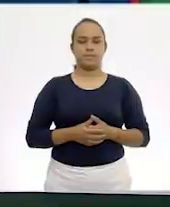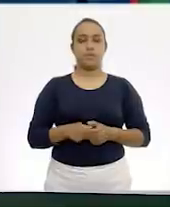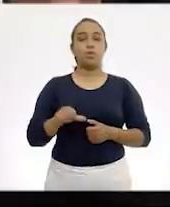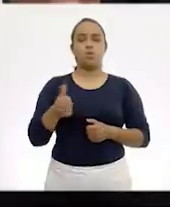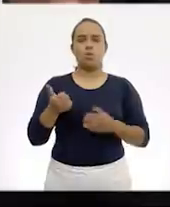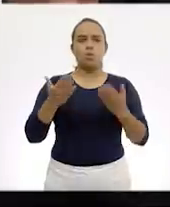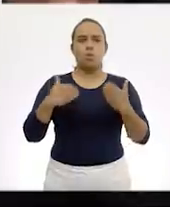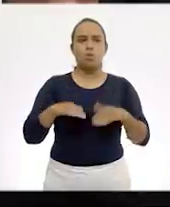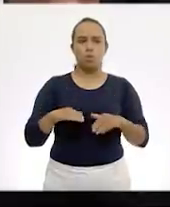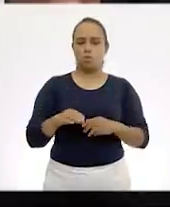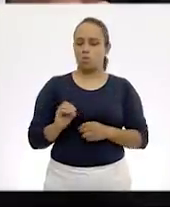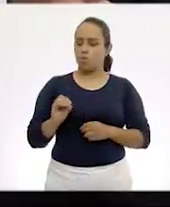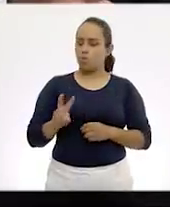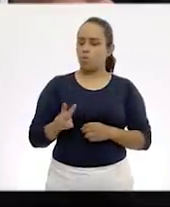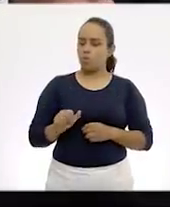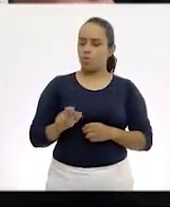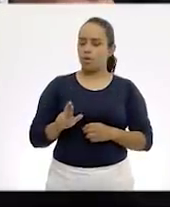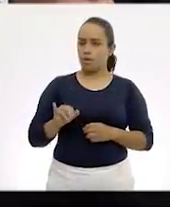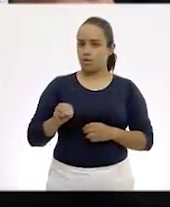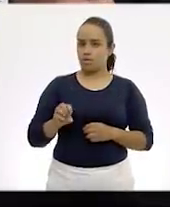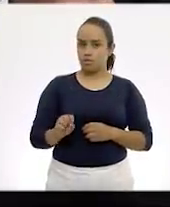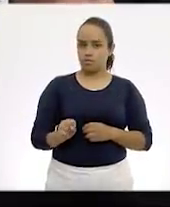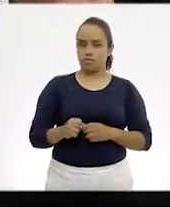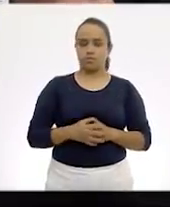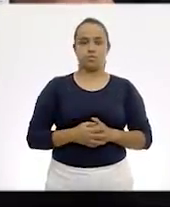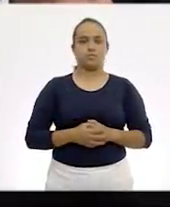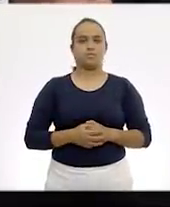La que sigue es ovarios.